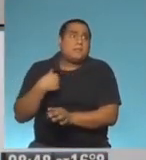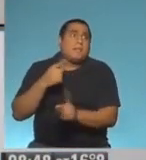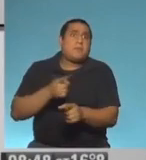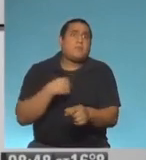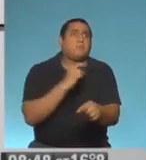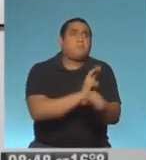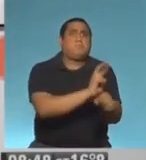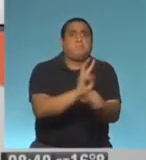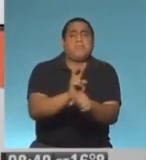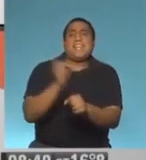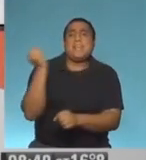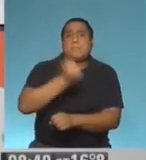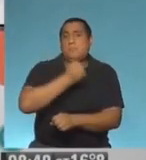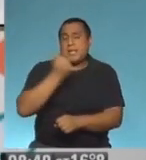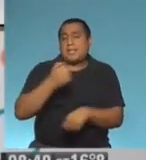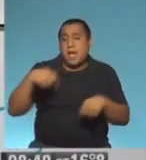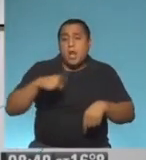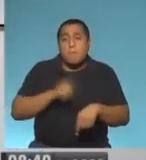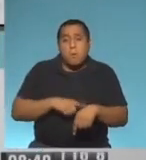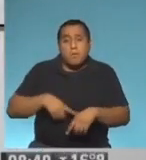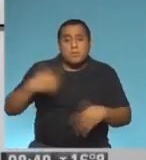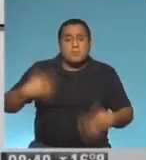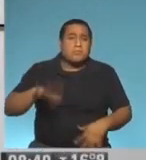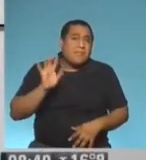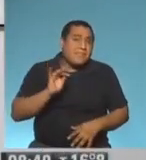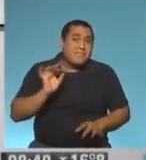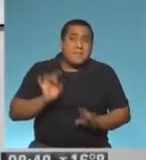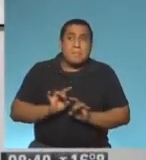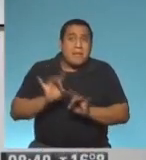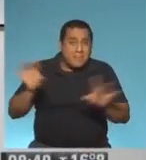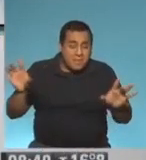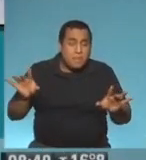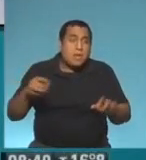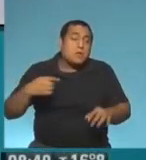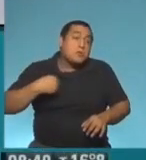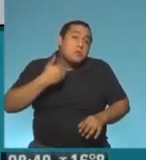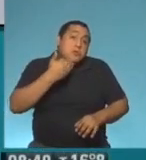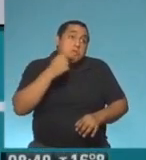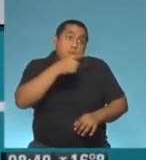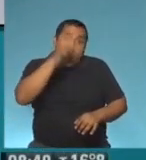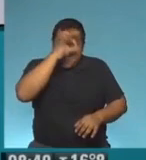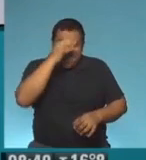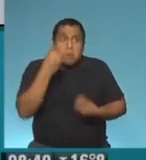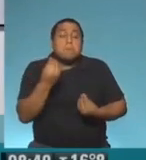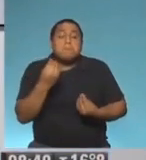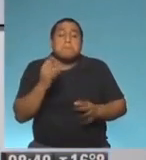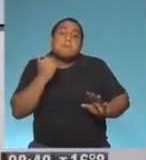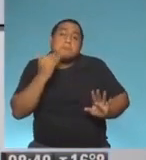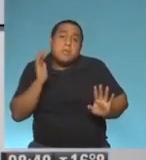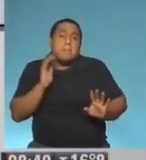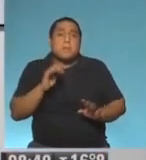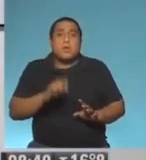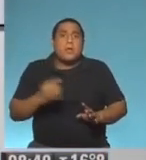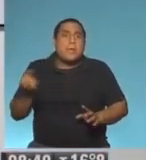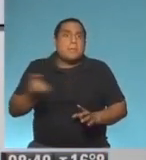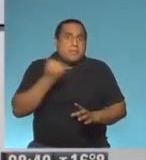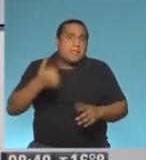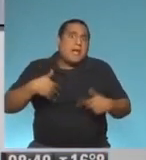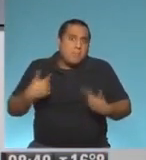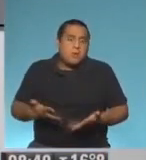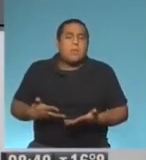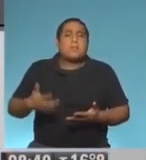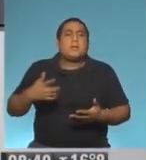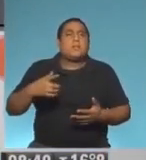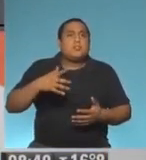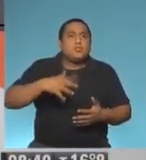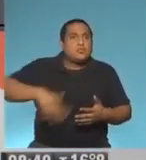importantísimo creo que en este momento tan crítico de la pandemia no sé qué opinas vos alejandro es una gran oportunidad para interpretar nos como sociedad y